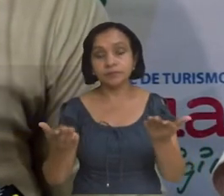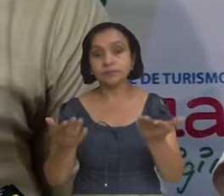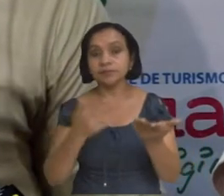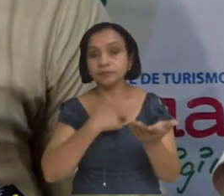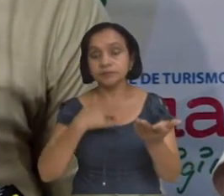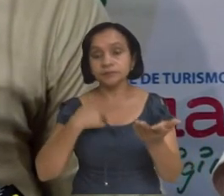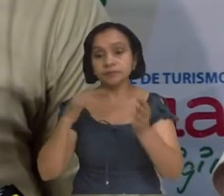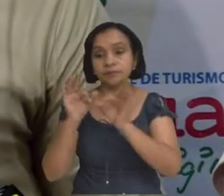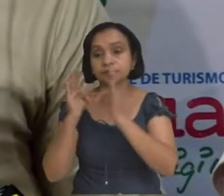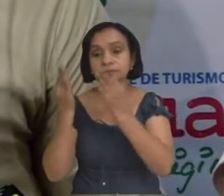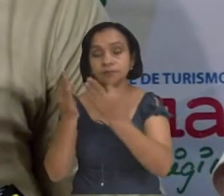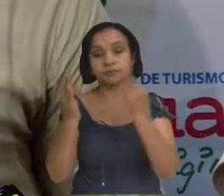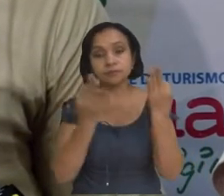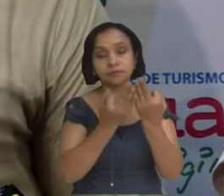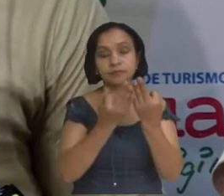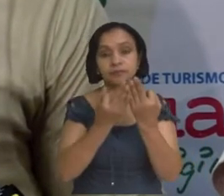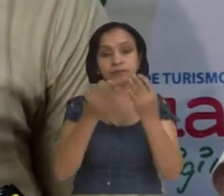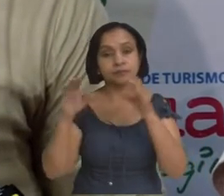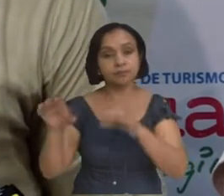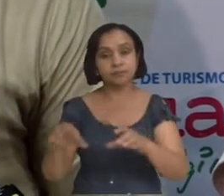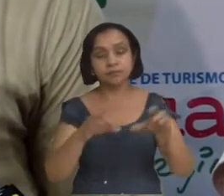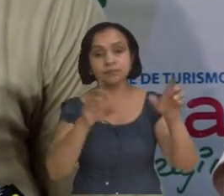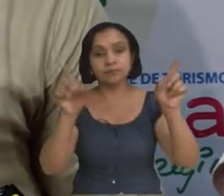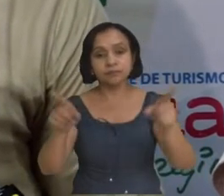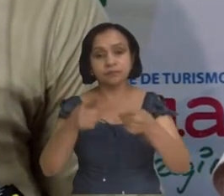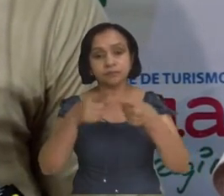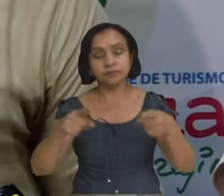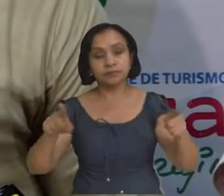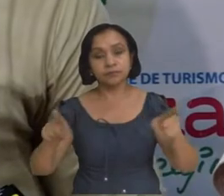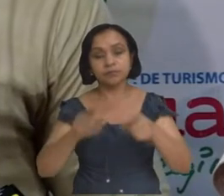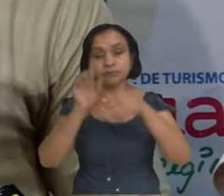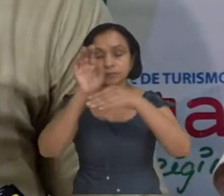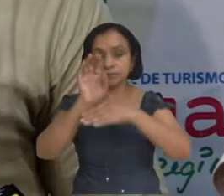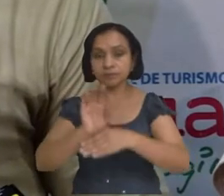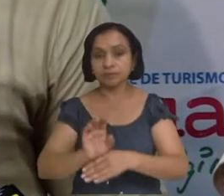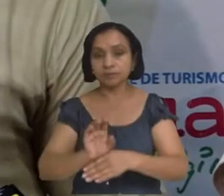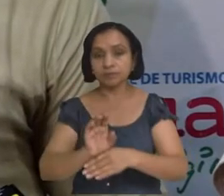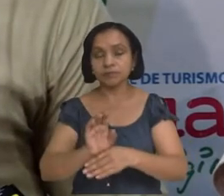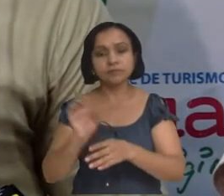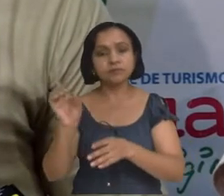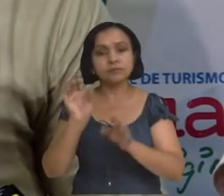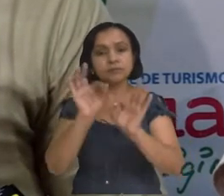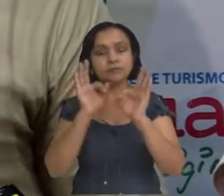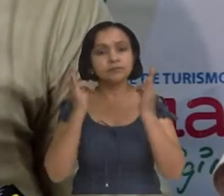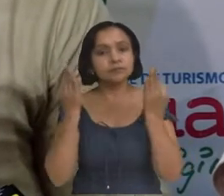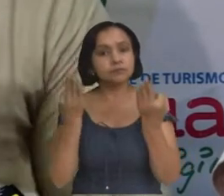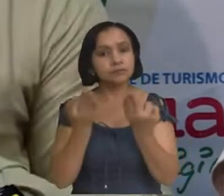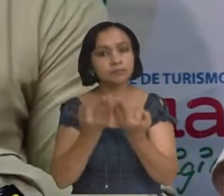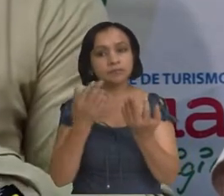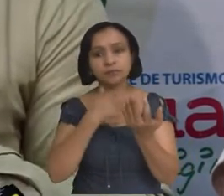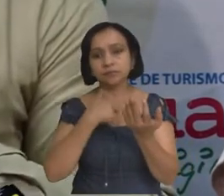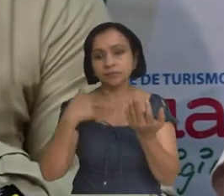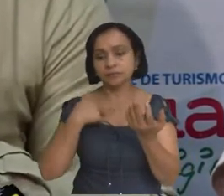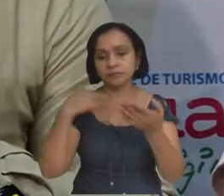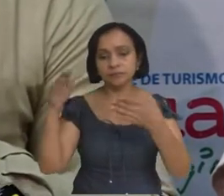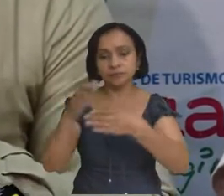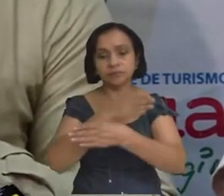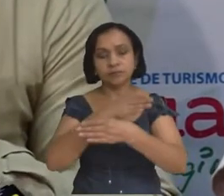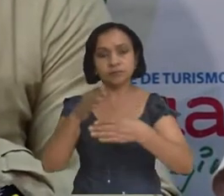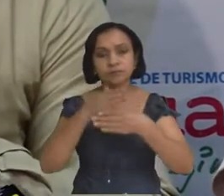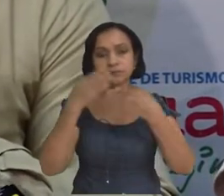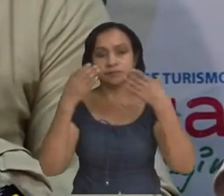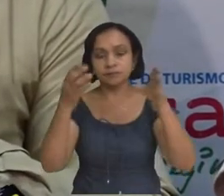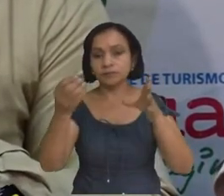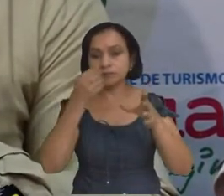en familia, tendremos una velada artística de música típica y tradicional, donde las familias podrán disfrutar de los diferentes platillos